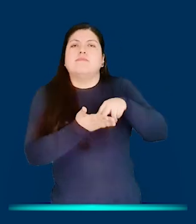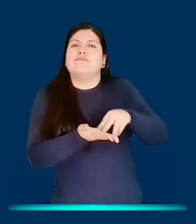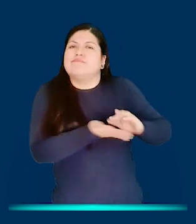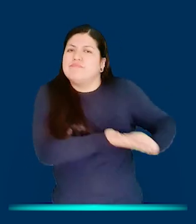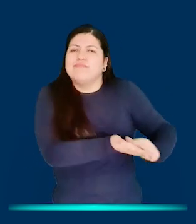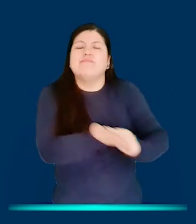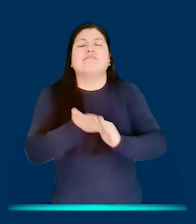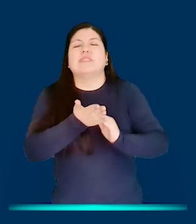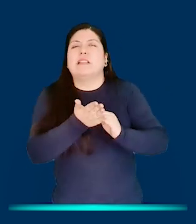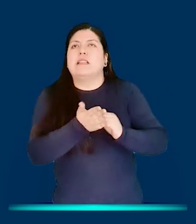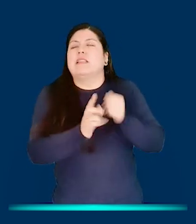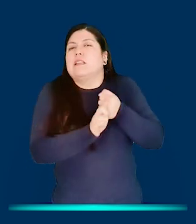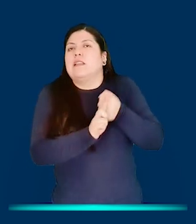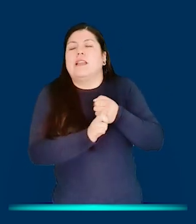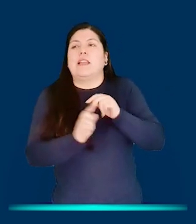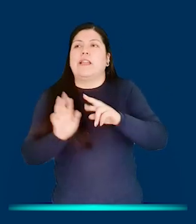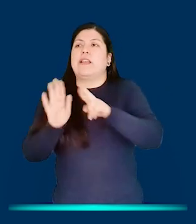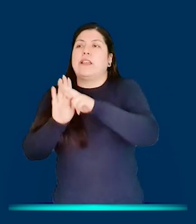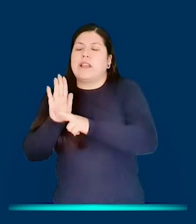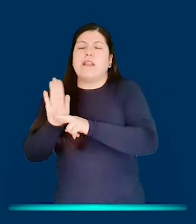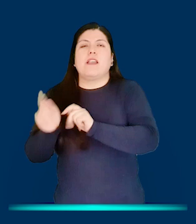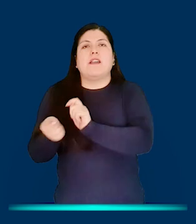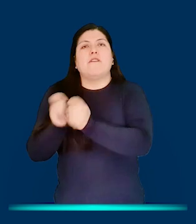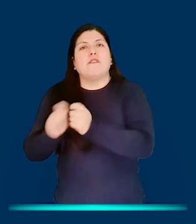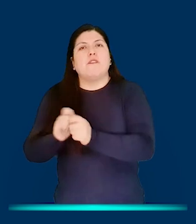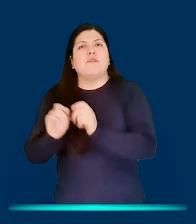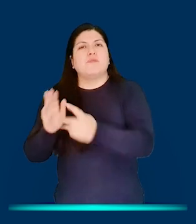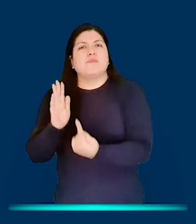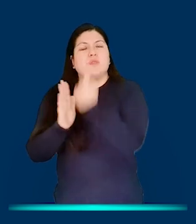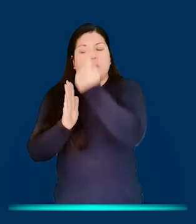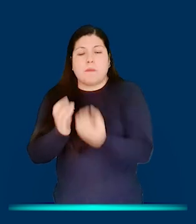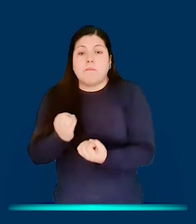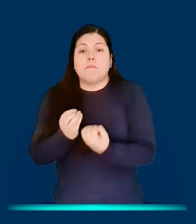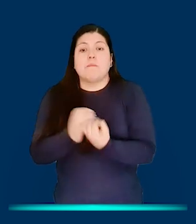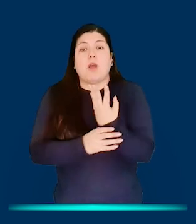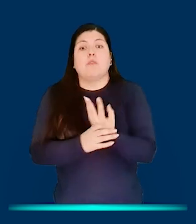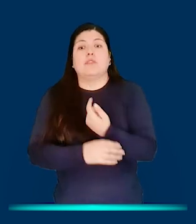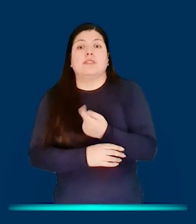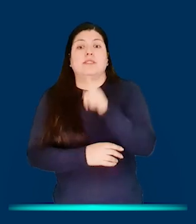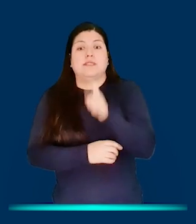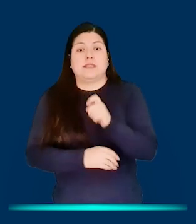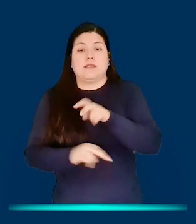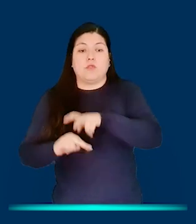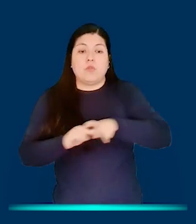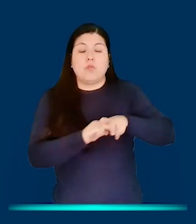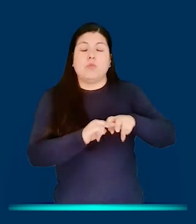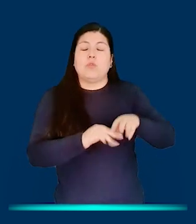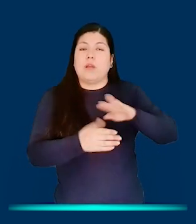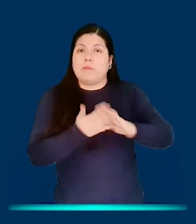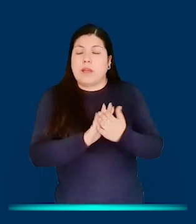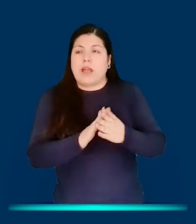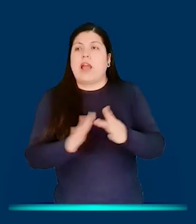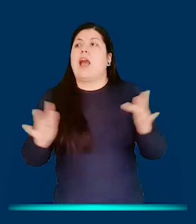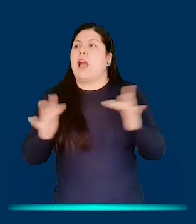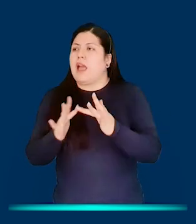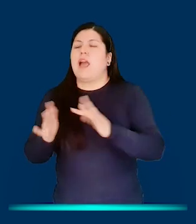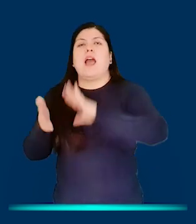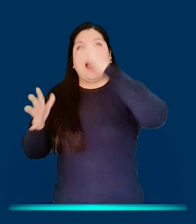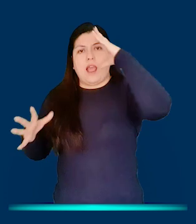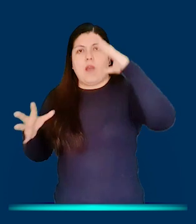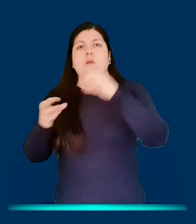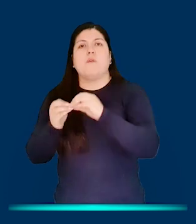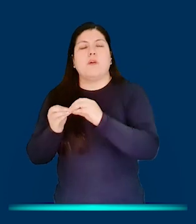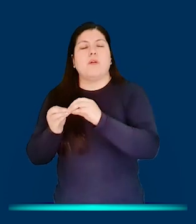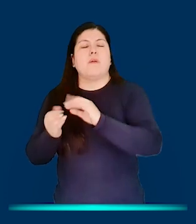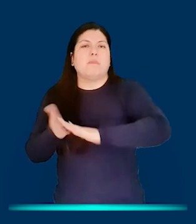las víctimas del conflicto armado. Entonces, este acto legislativo, que es una reforma política que se hace parte de la Constitución y nos